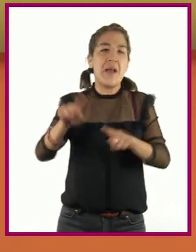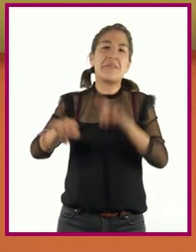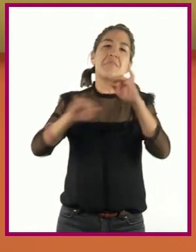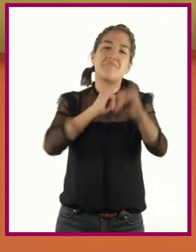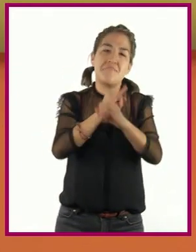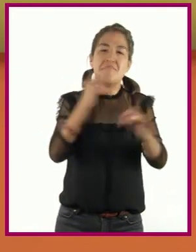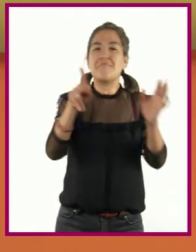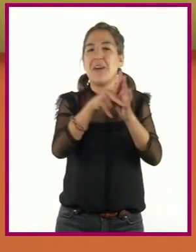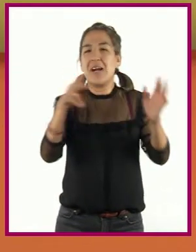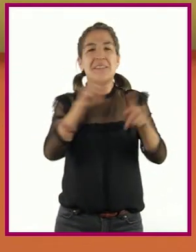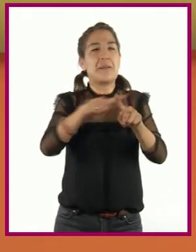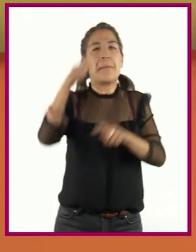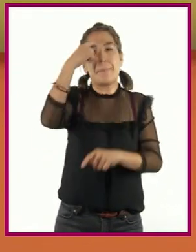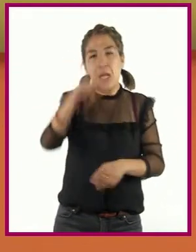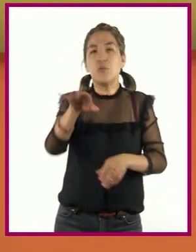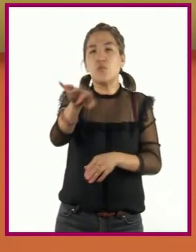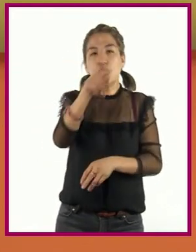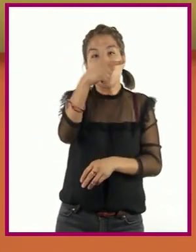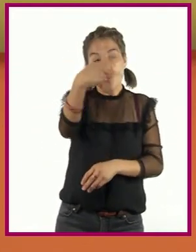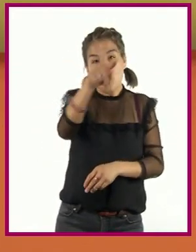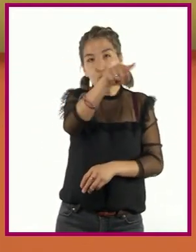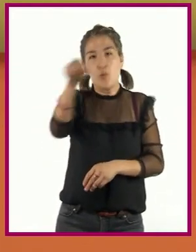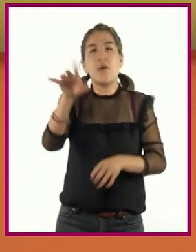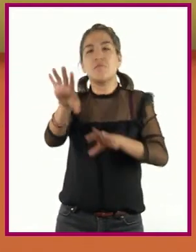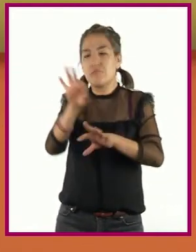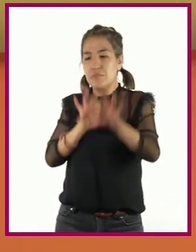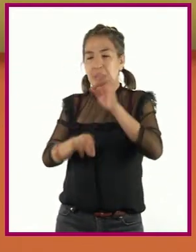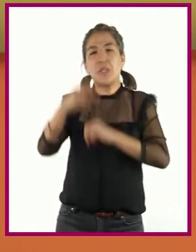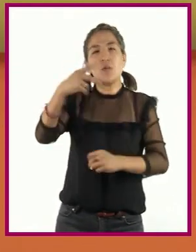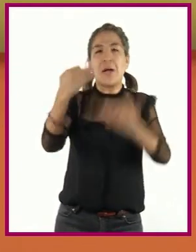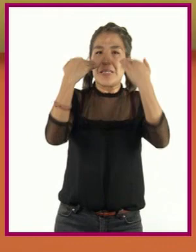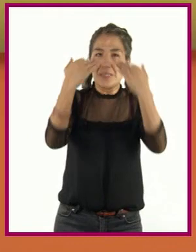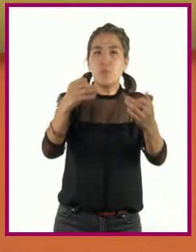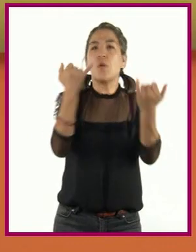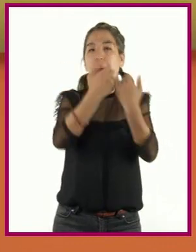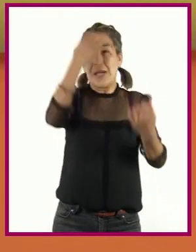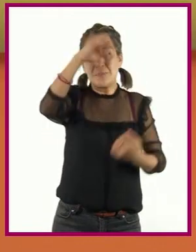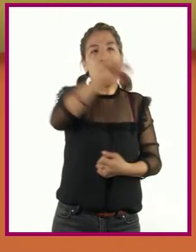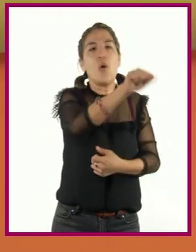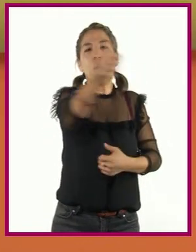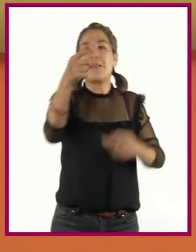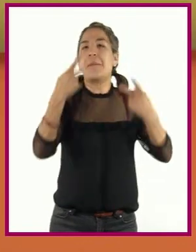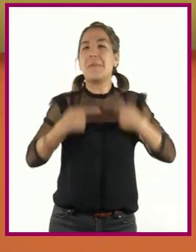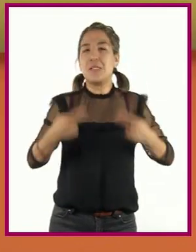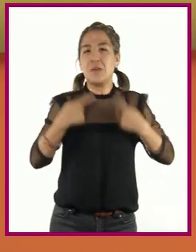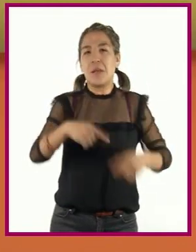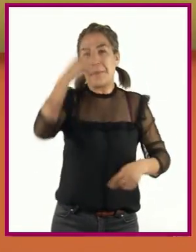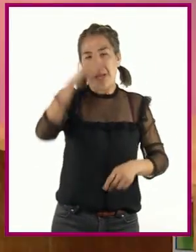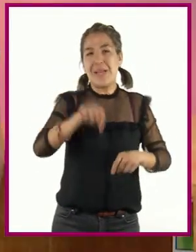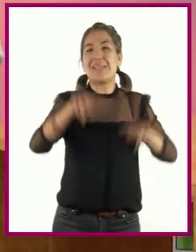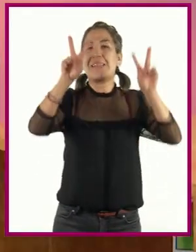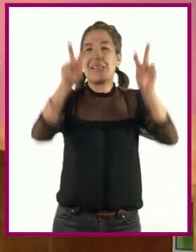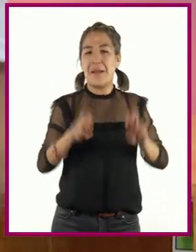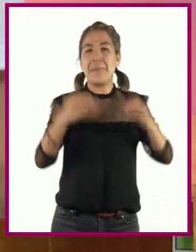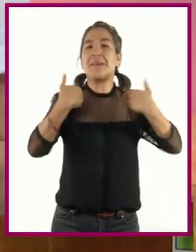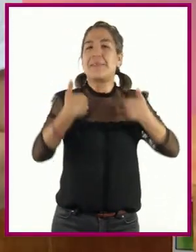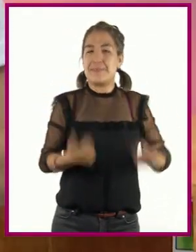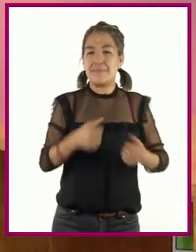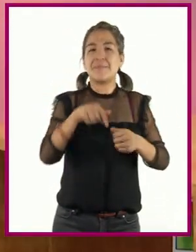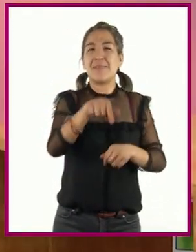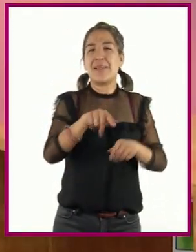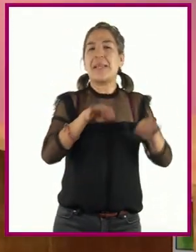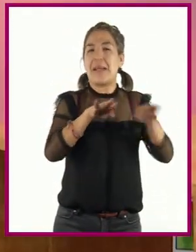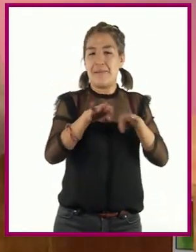con el objeto de recuperar testimonios o experiencias que les apoyen a la comprensión del tema trabajado. Profesora, ya